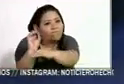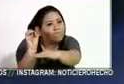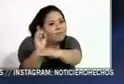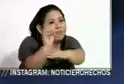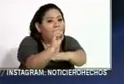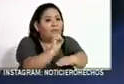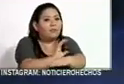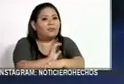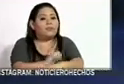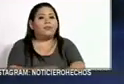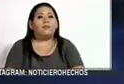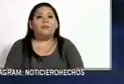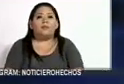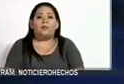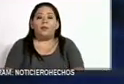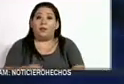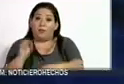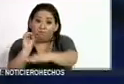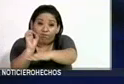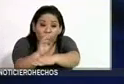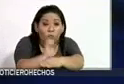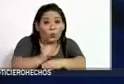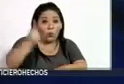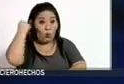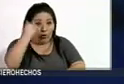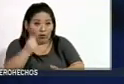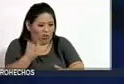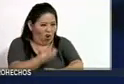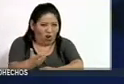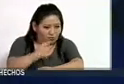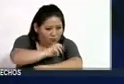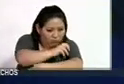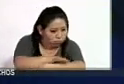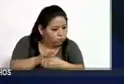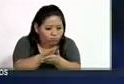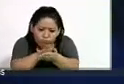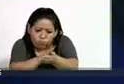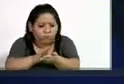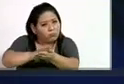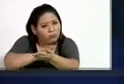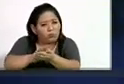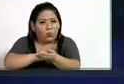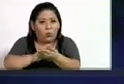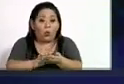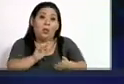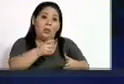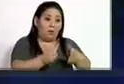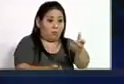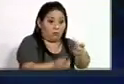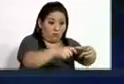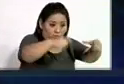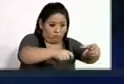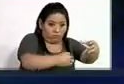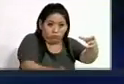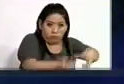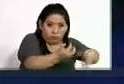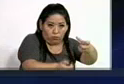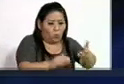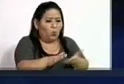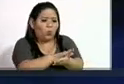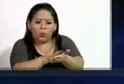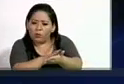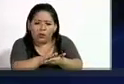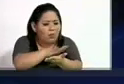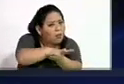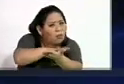importantísima lavar bien los alimentos, hervir bien los alimentos, calentarlos, limpiar las superficies,